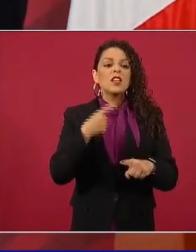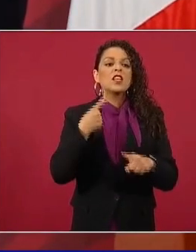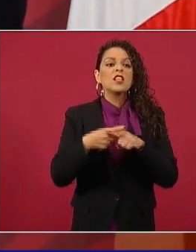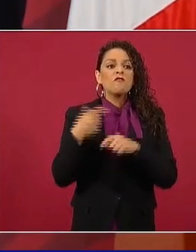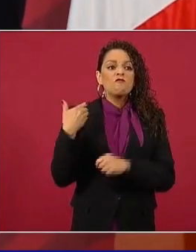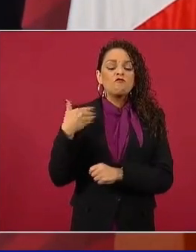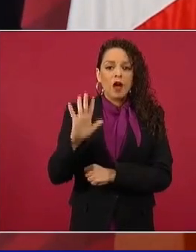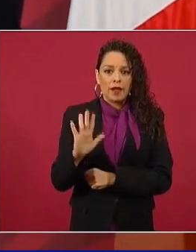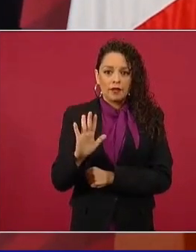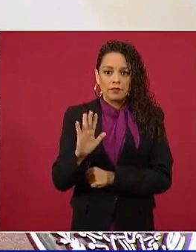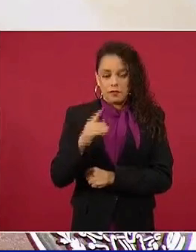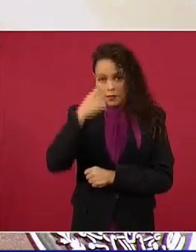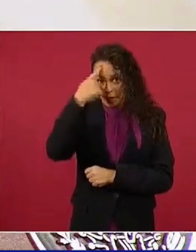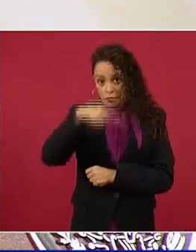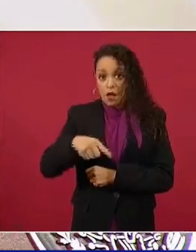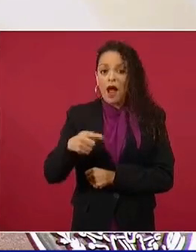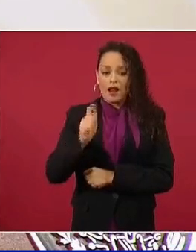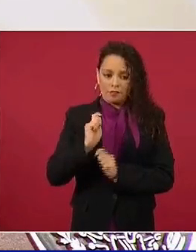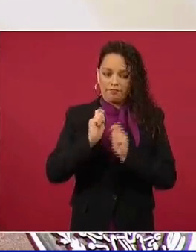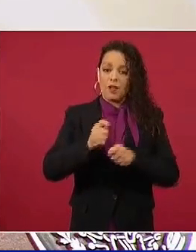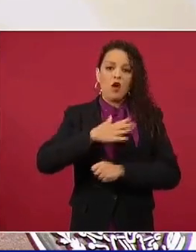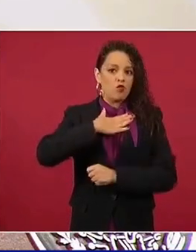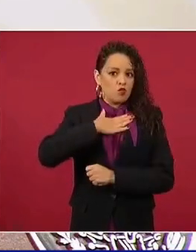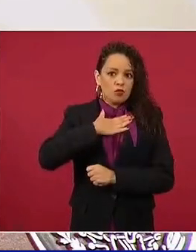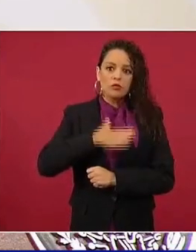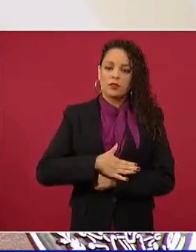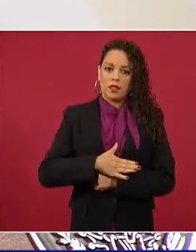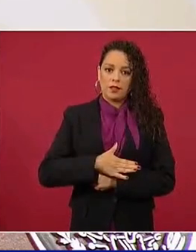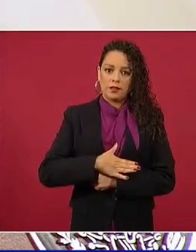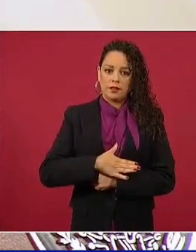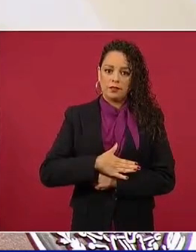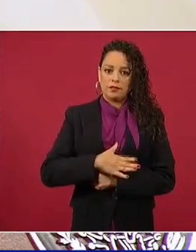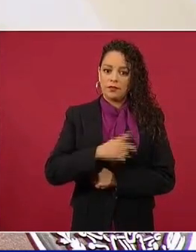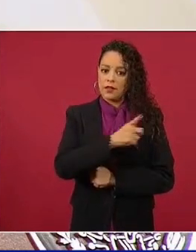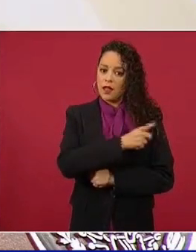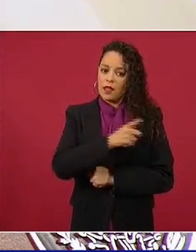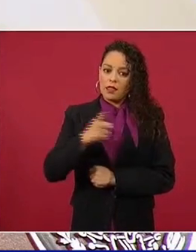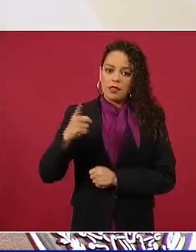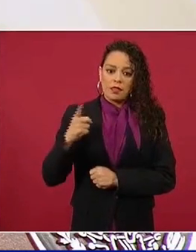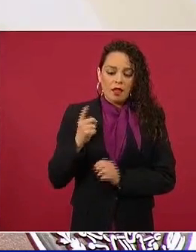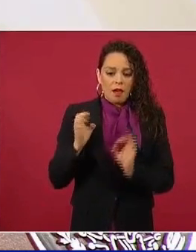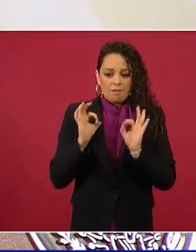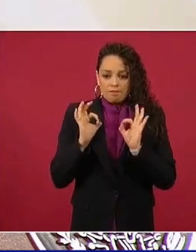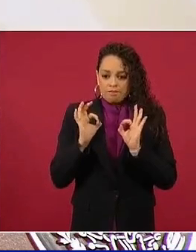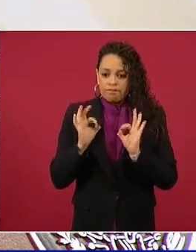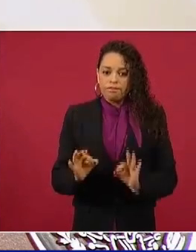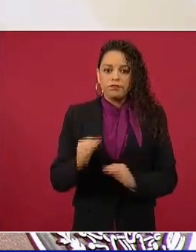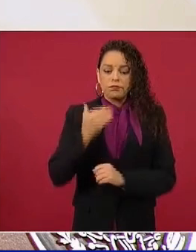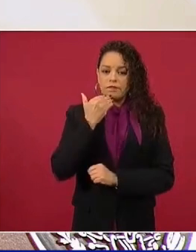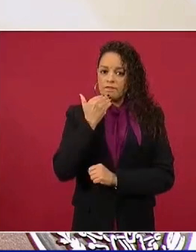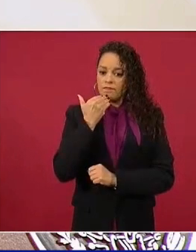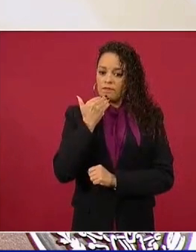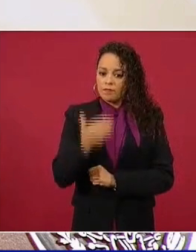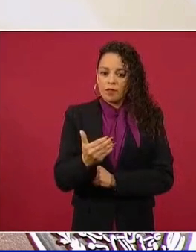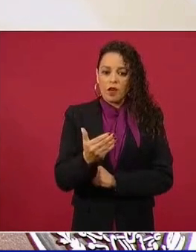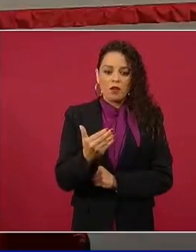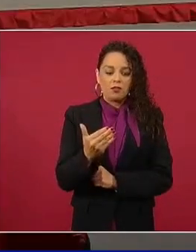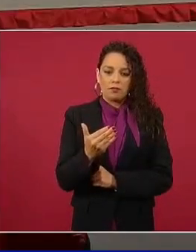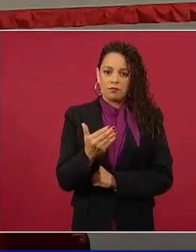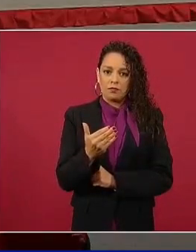es decir de cumplir con las acciones de cero impunidad y cero